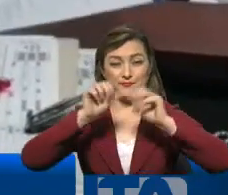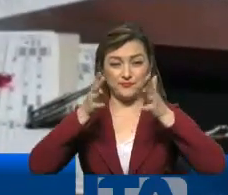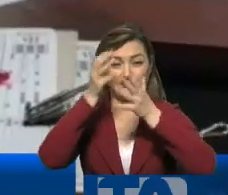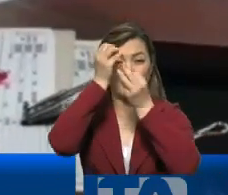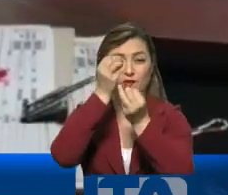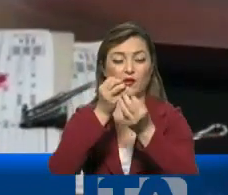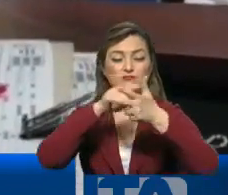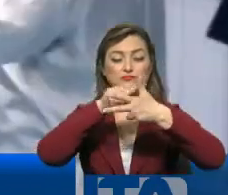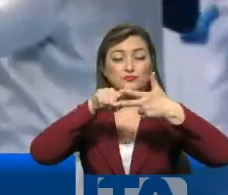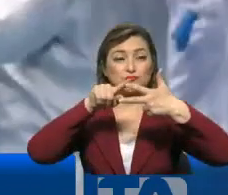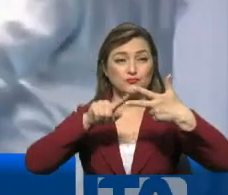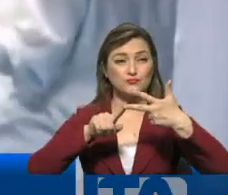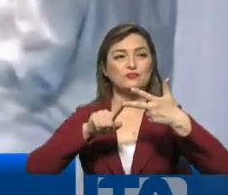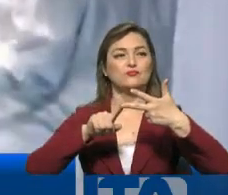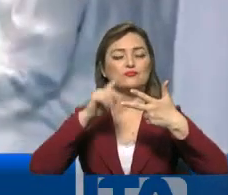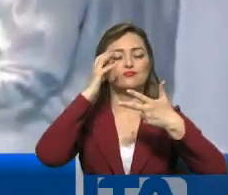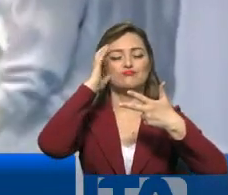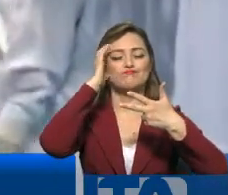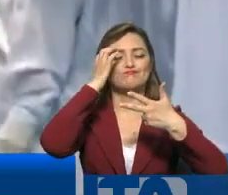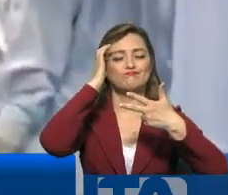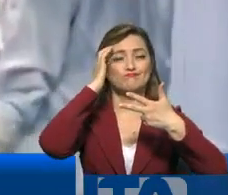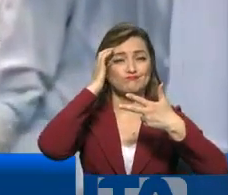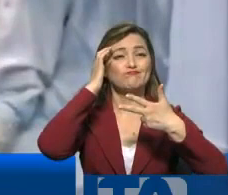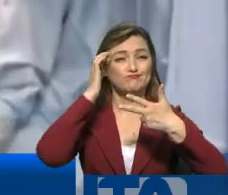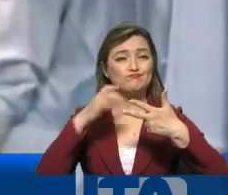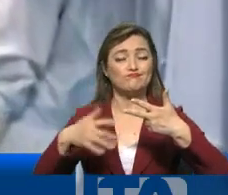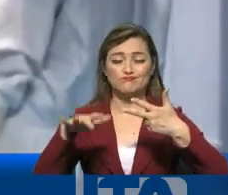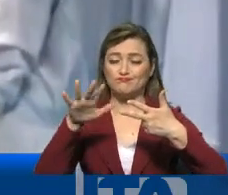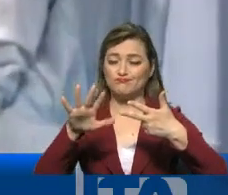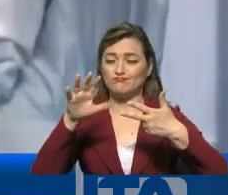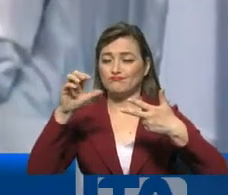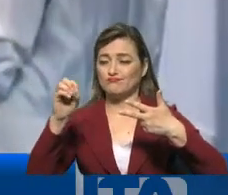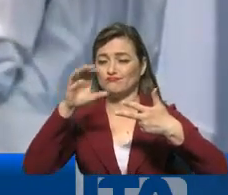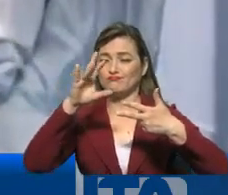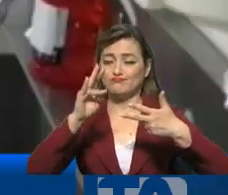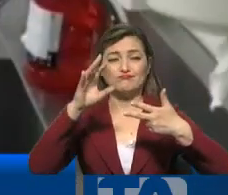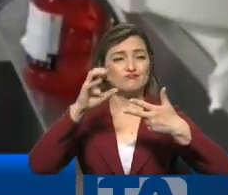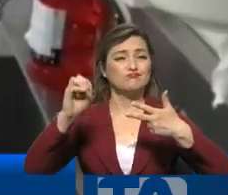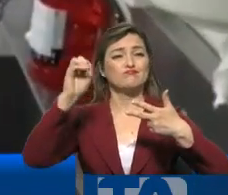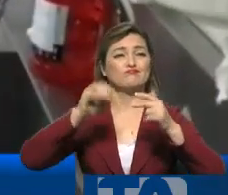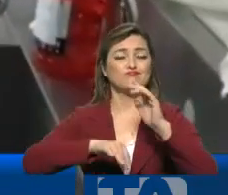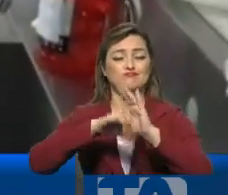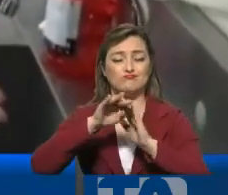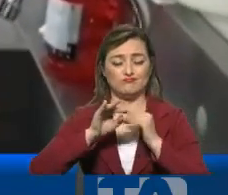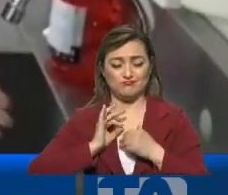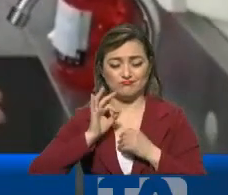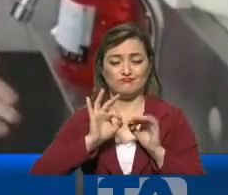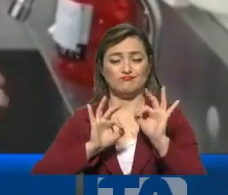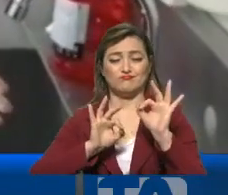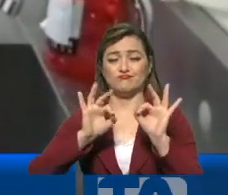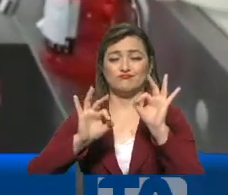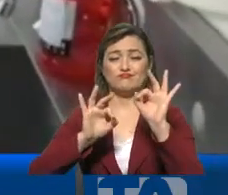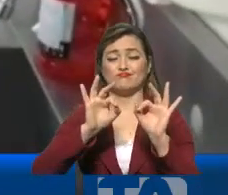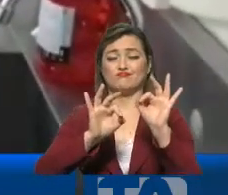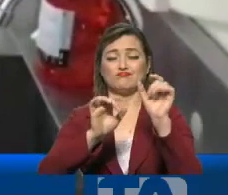detectadas en el sur del país generan preocupación pues tienen de un 50 a 70 por ciento de mayor transmisibilidad con